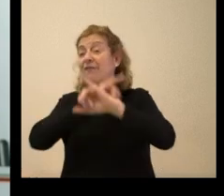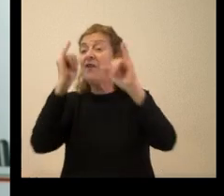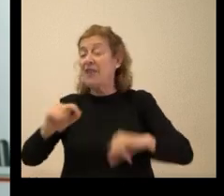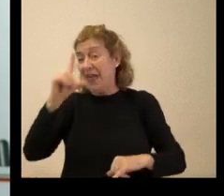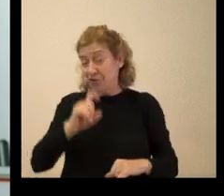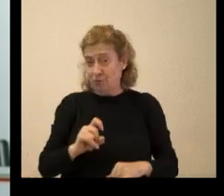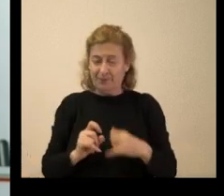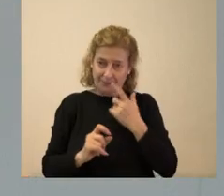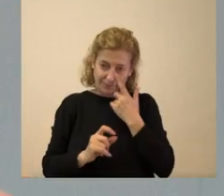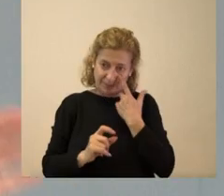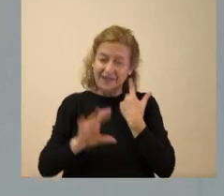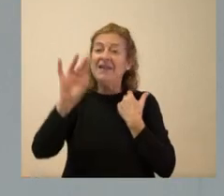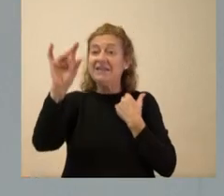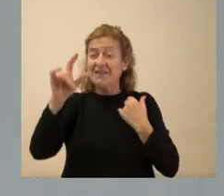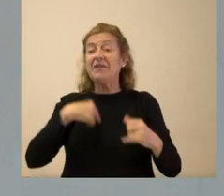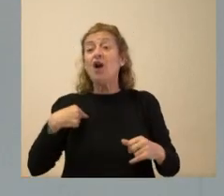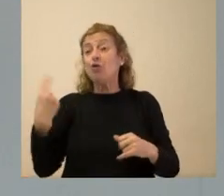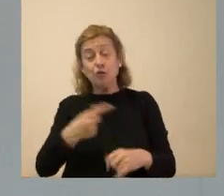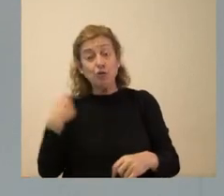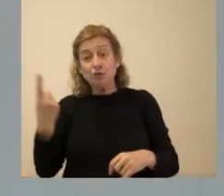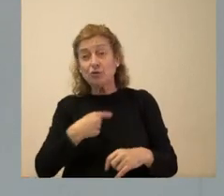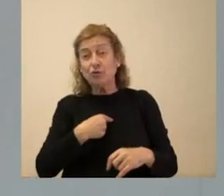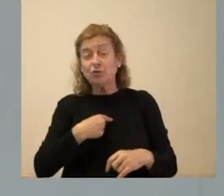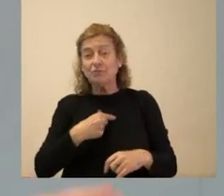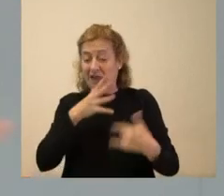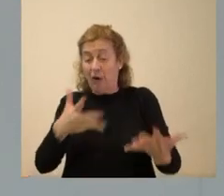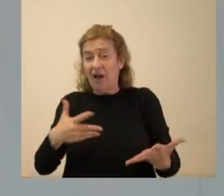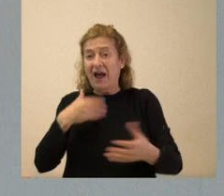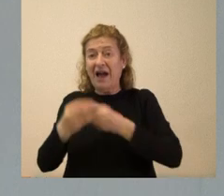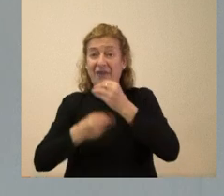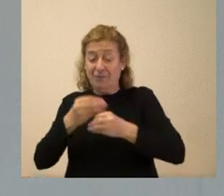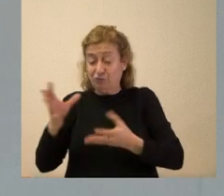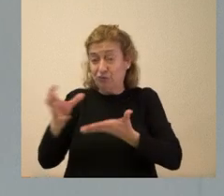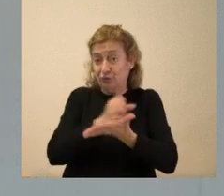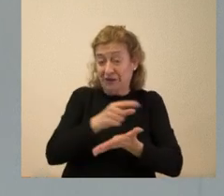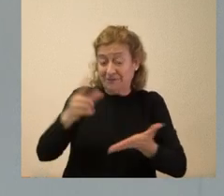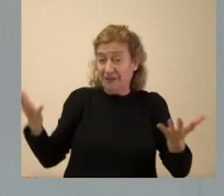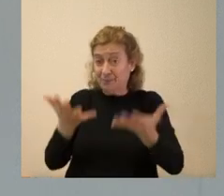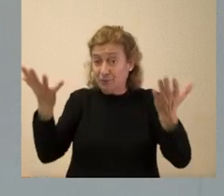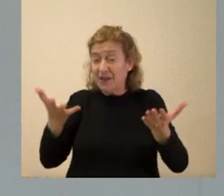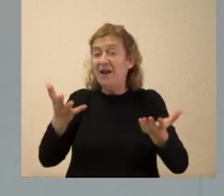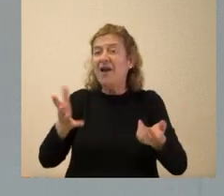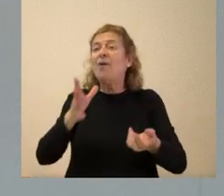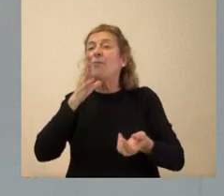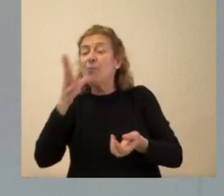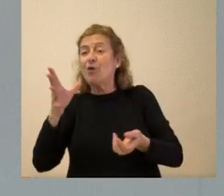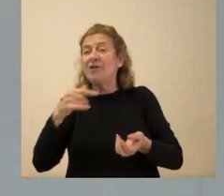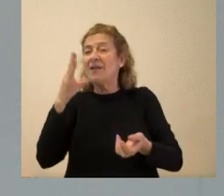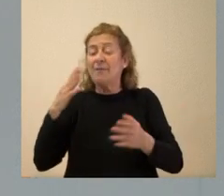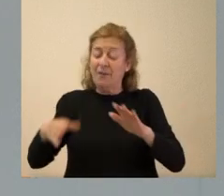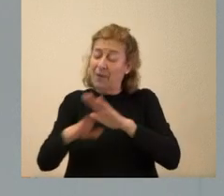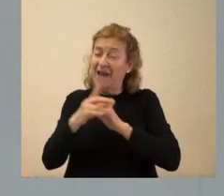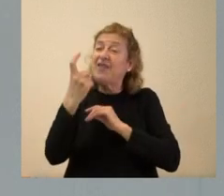año Sí nosotros estamos actuando en alguna de estas medidas que se impulsan porque ya van esa necesidad de